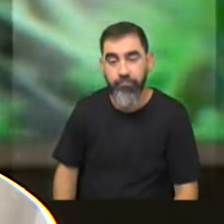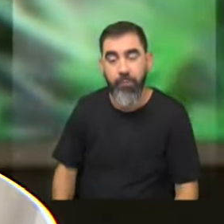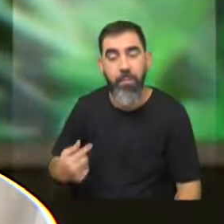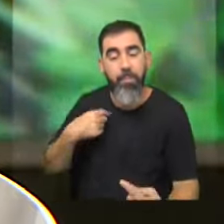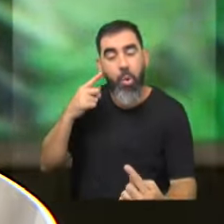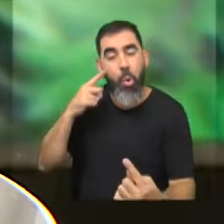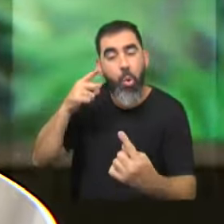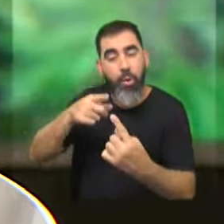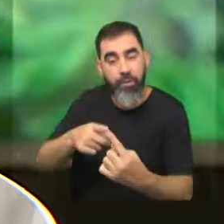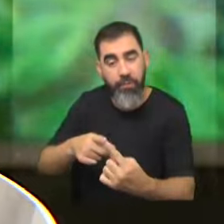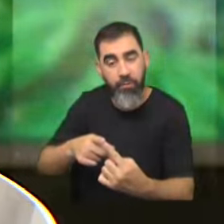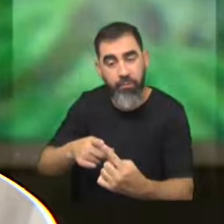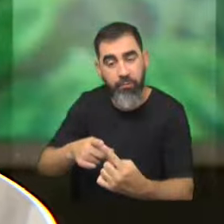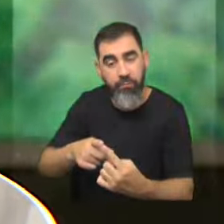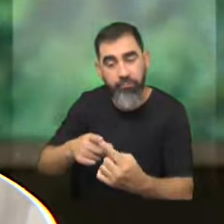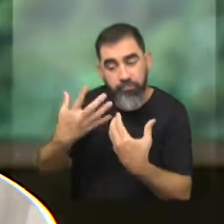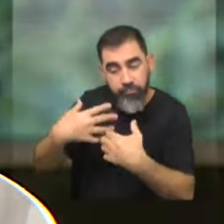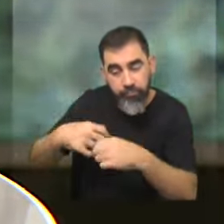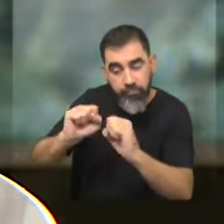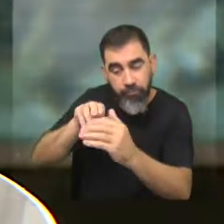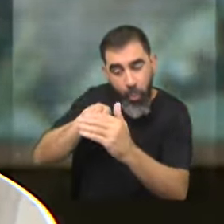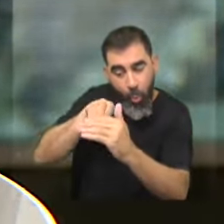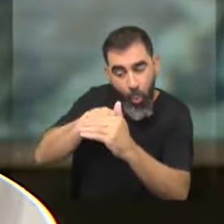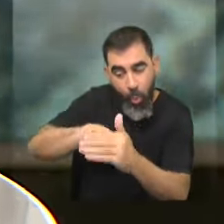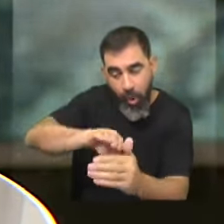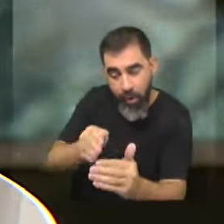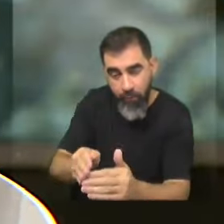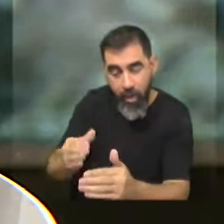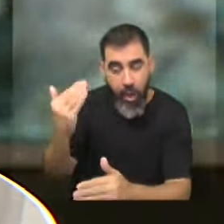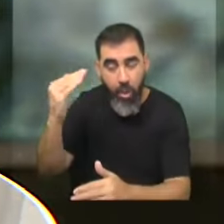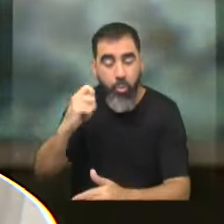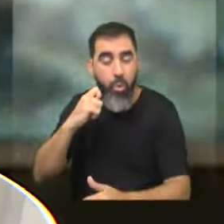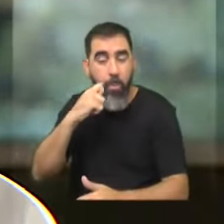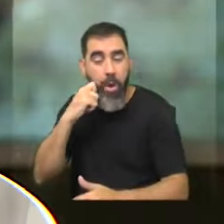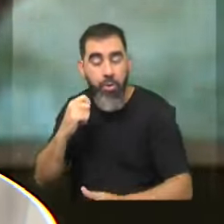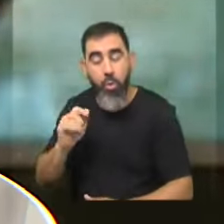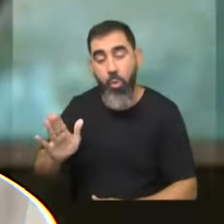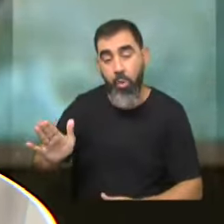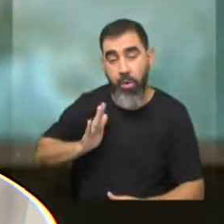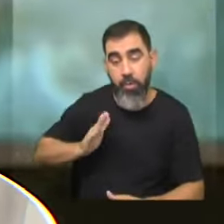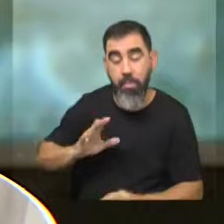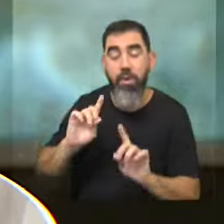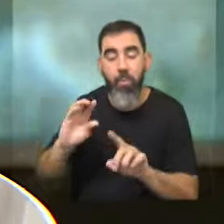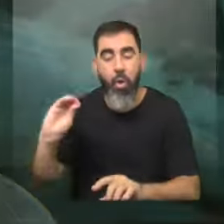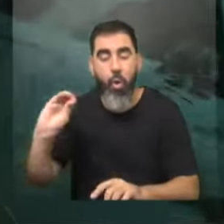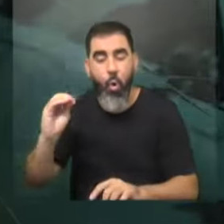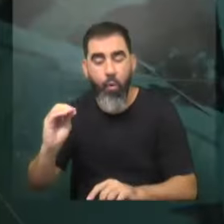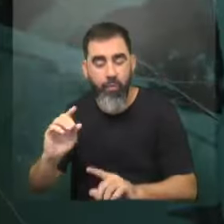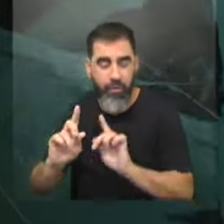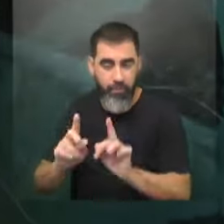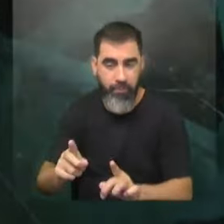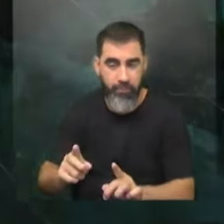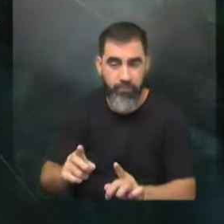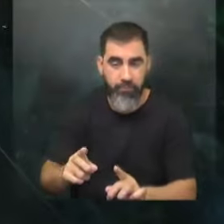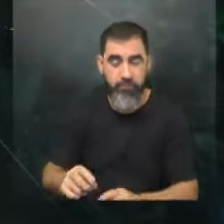fue caracterizar las cuevas de estos animales, tanto adultos, machos y hembras, como los juveniles, o sea, los inmaduros, que